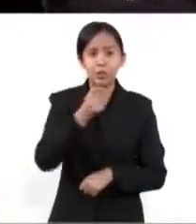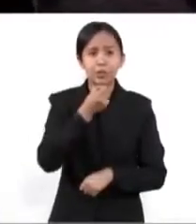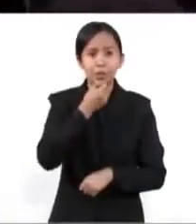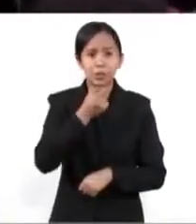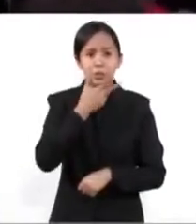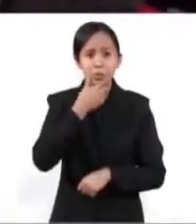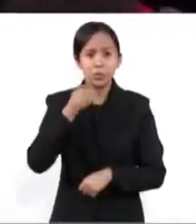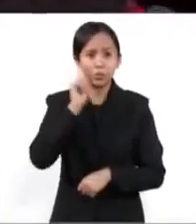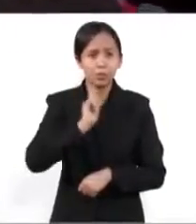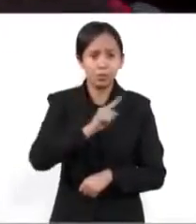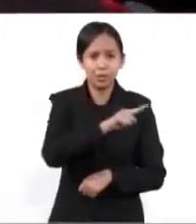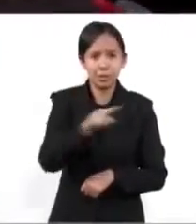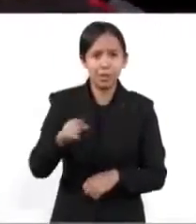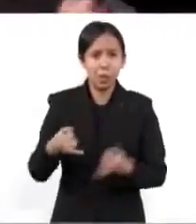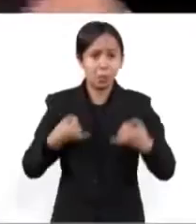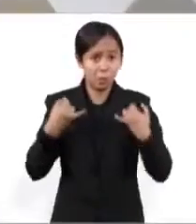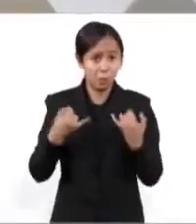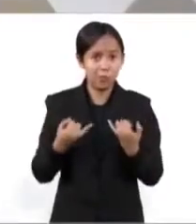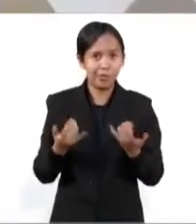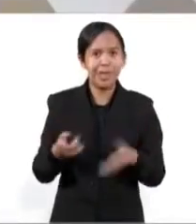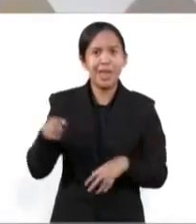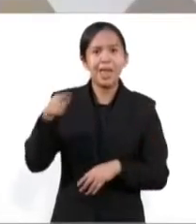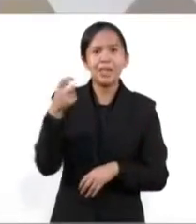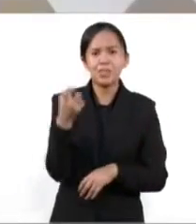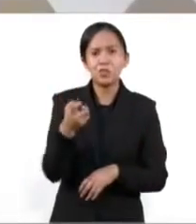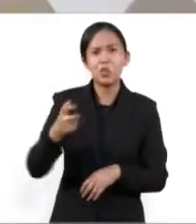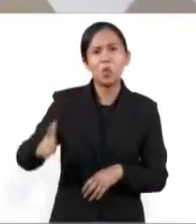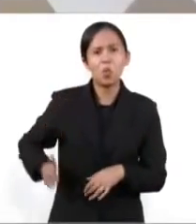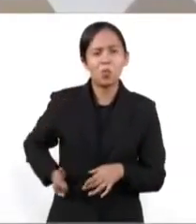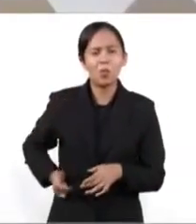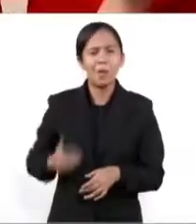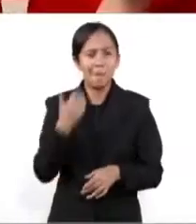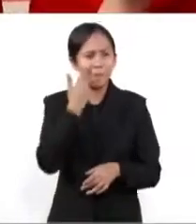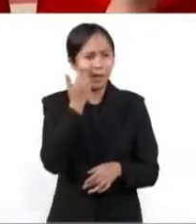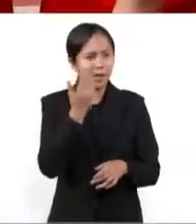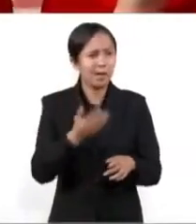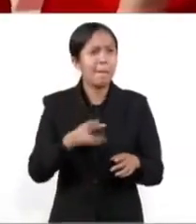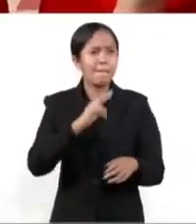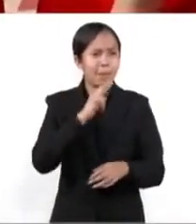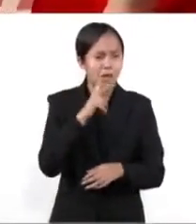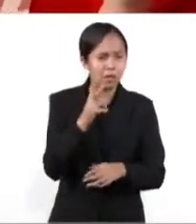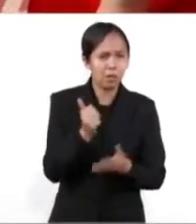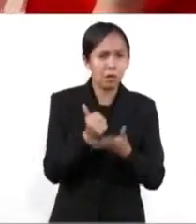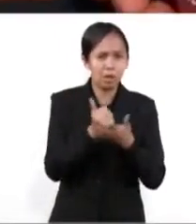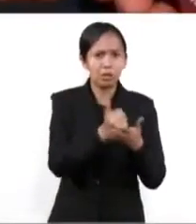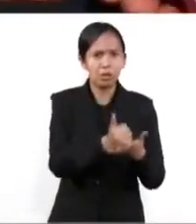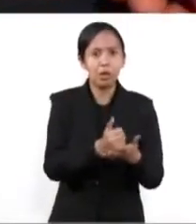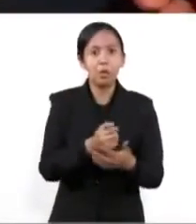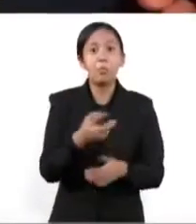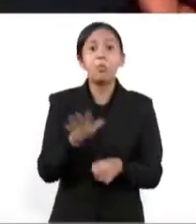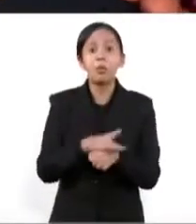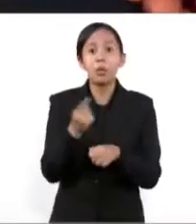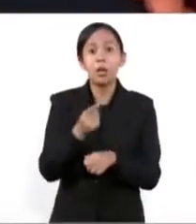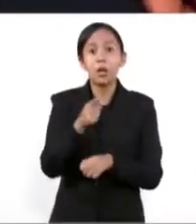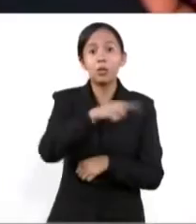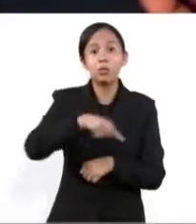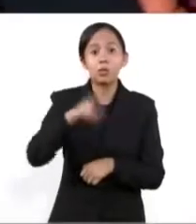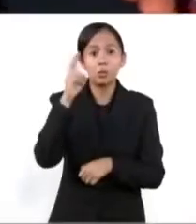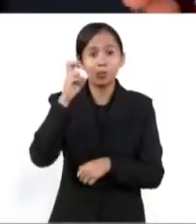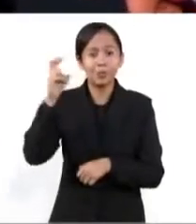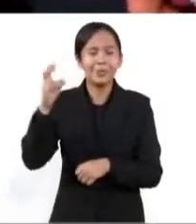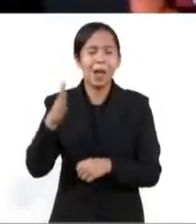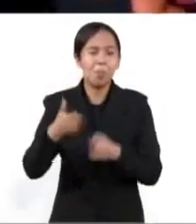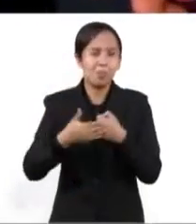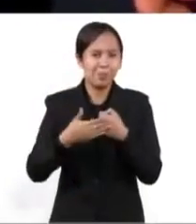niñas, niños y jóvenes, son una prioridad para el gobierno de la Ciudad de México, porque sus sueños y esperanzas son el presente